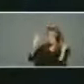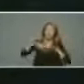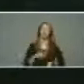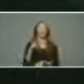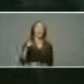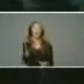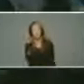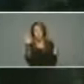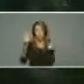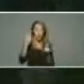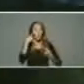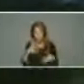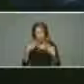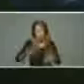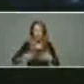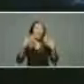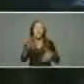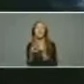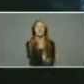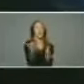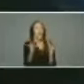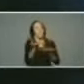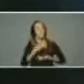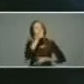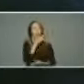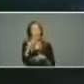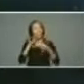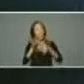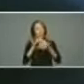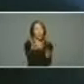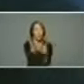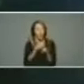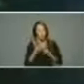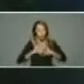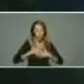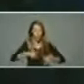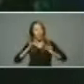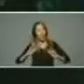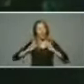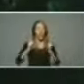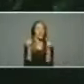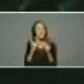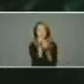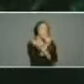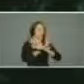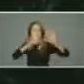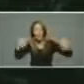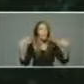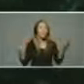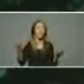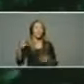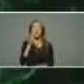mía Mira para adante te invito a que Canes que vivas conmigo la fiesta más grande